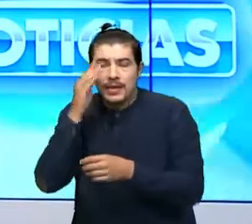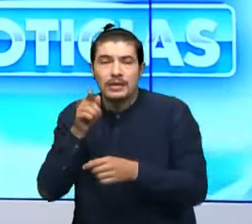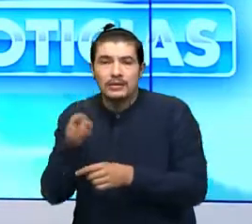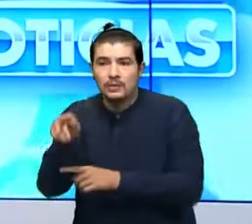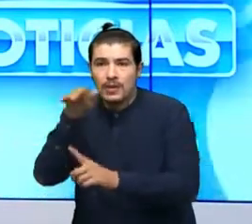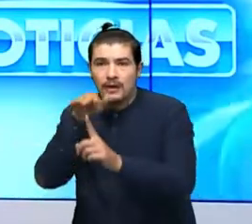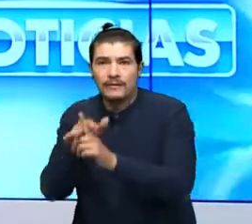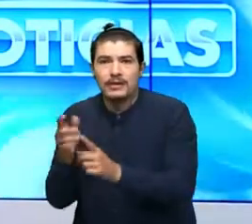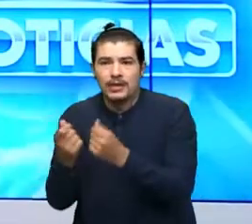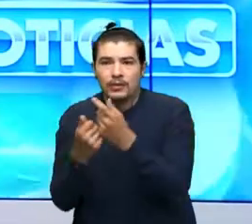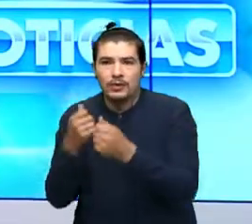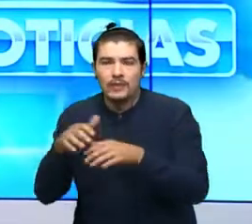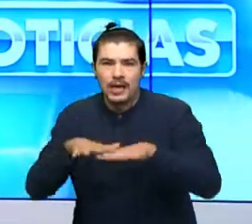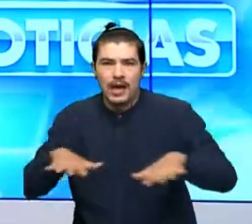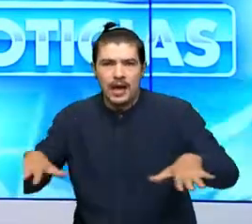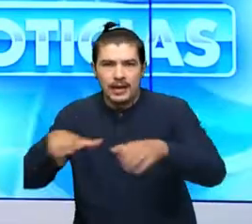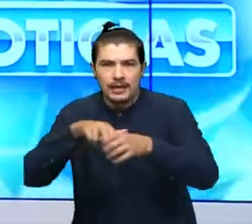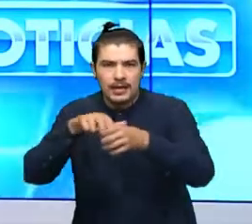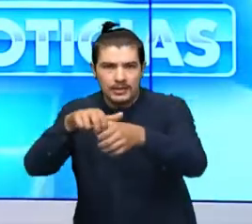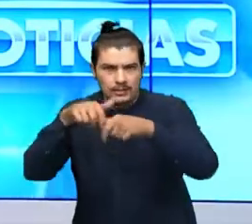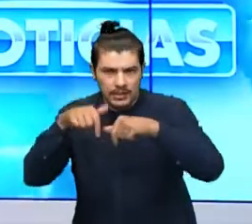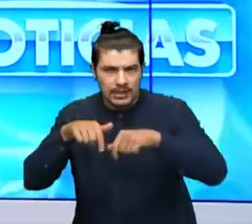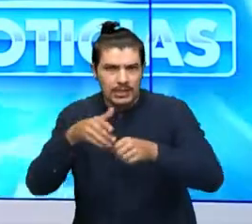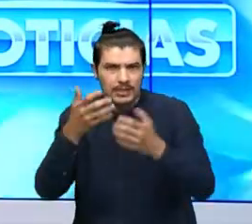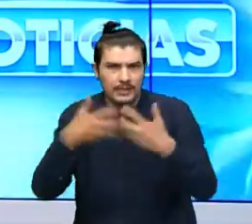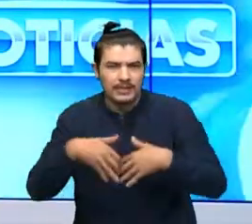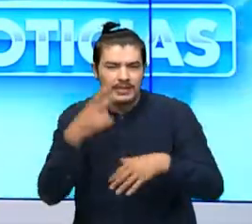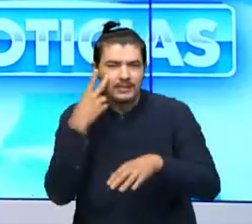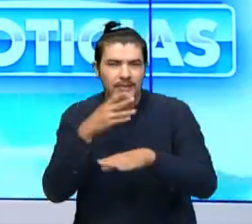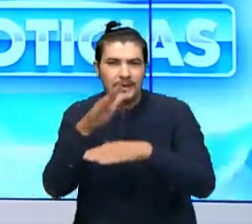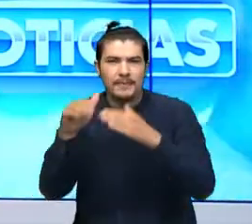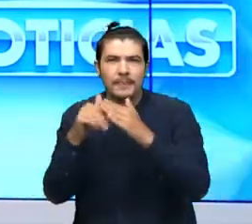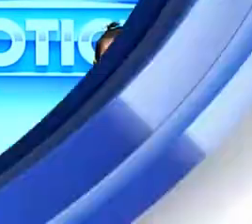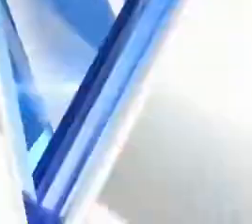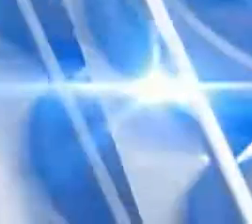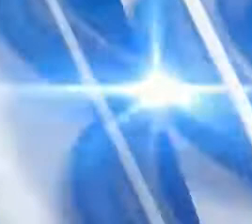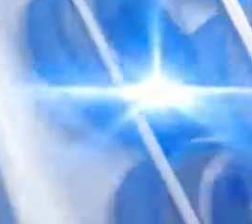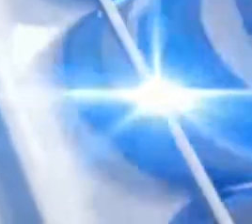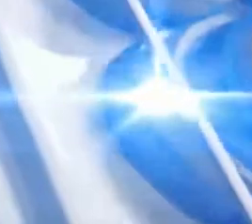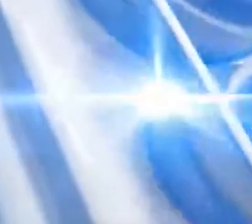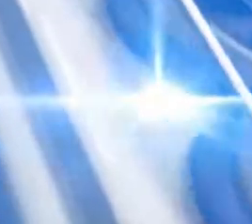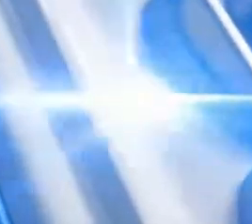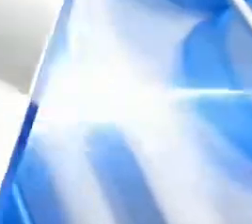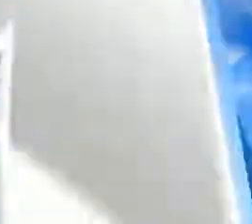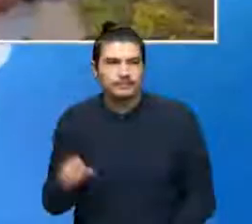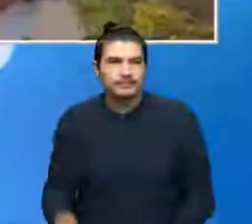a la economía del sector transportador. Todos los detalles con Raúl Rolando Castro. Muy buenas tardes.